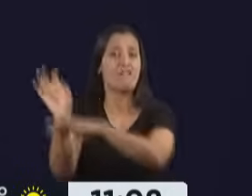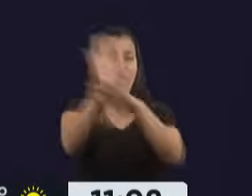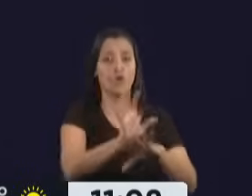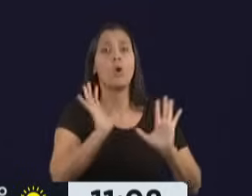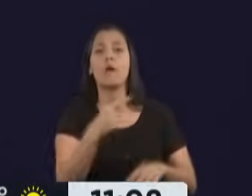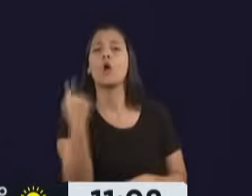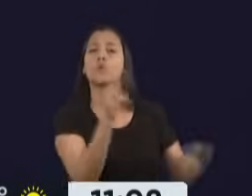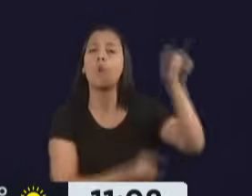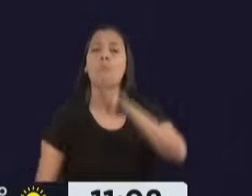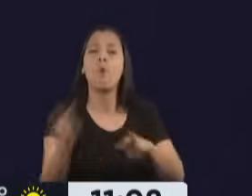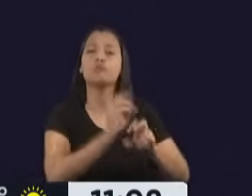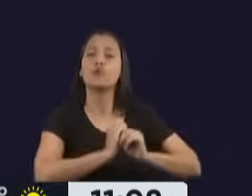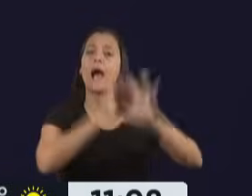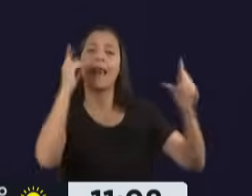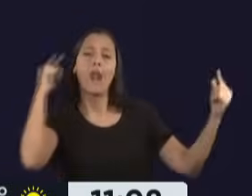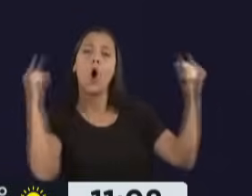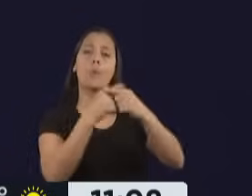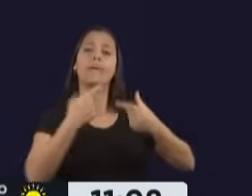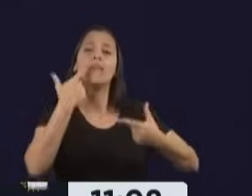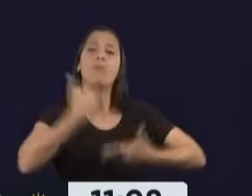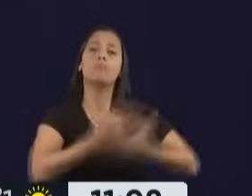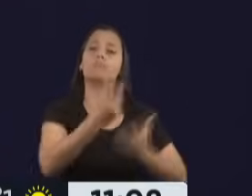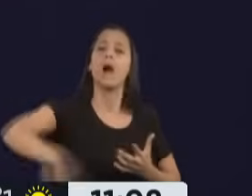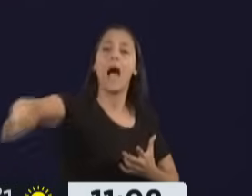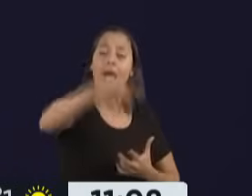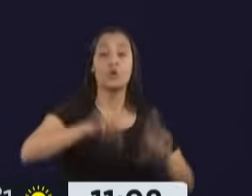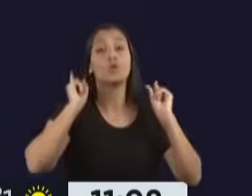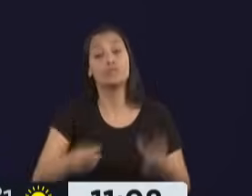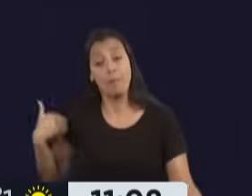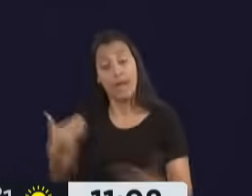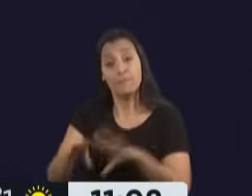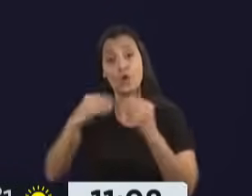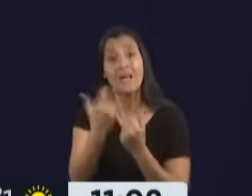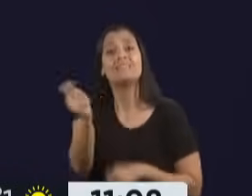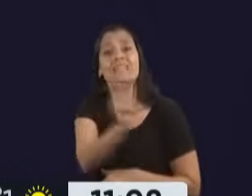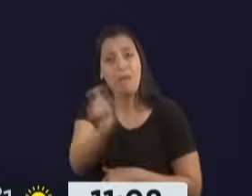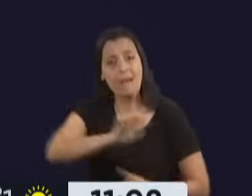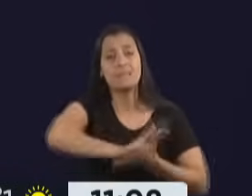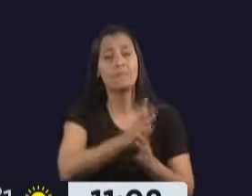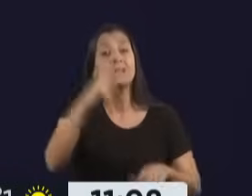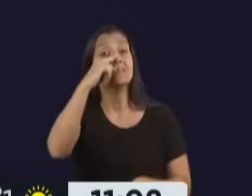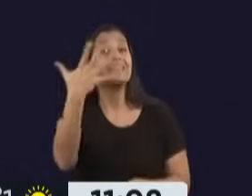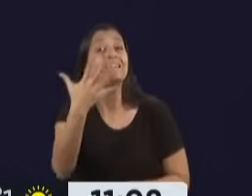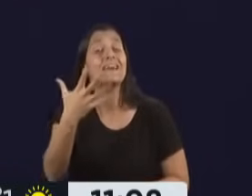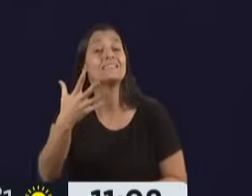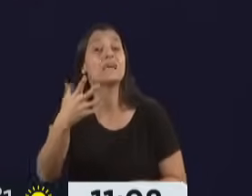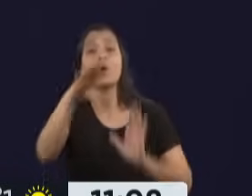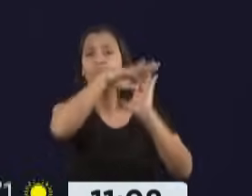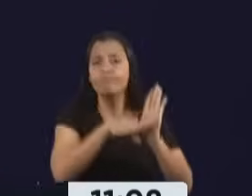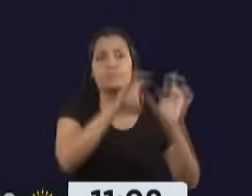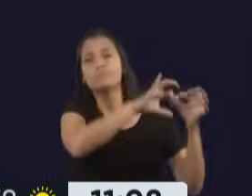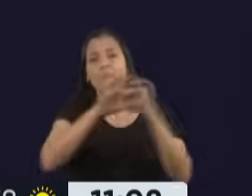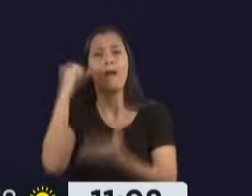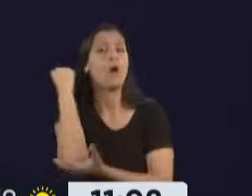ganar transparencia. Y además, en estos 6 meses hemos eliminado 75 normas regulatorias económicas